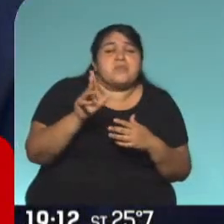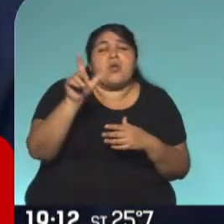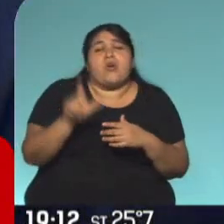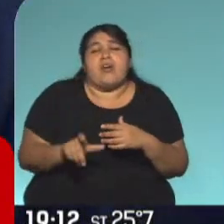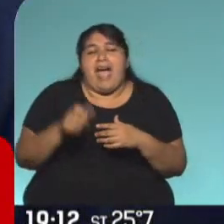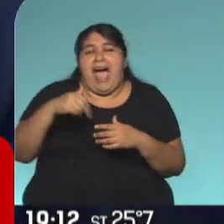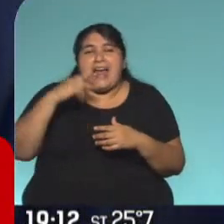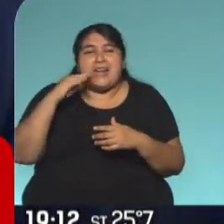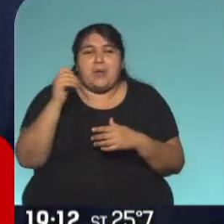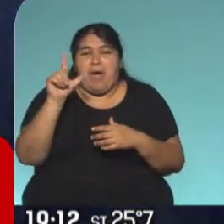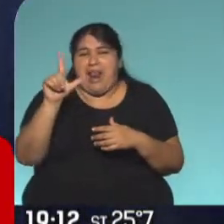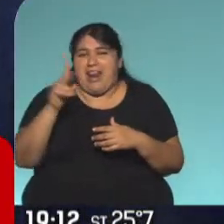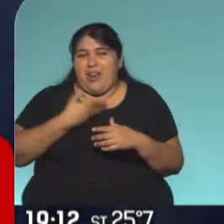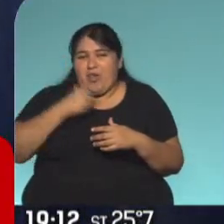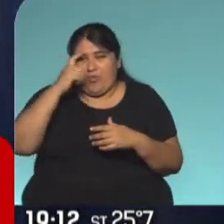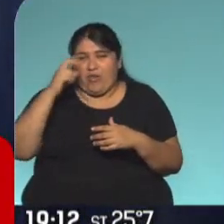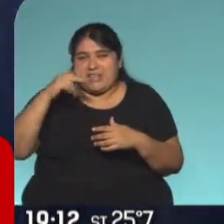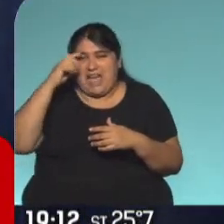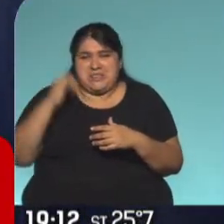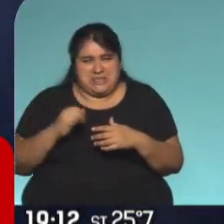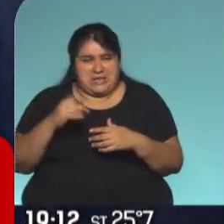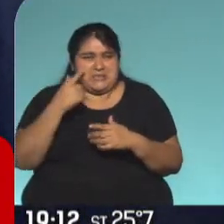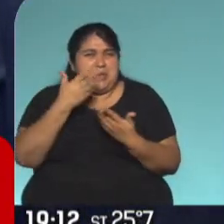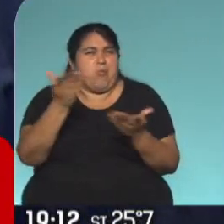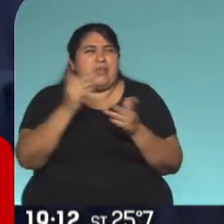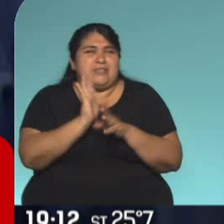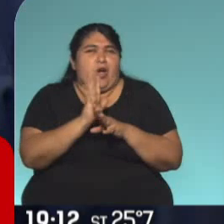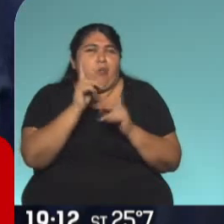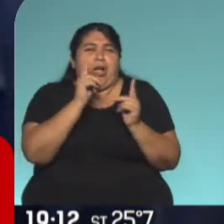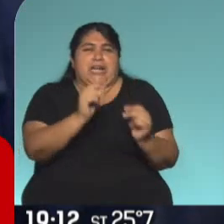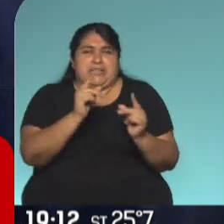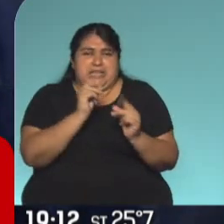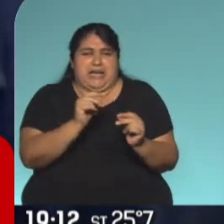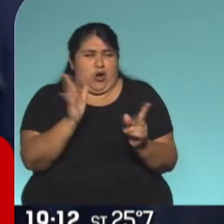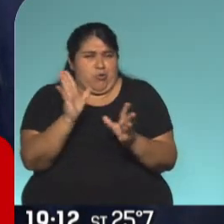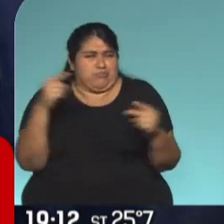cómo lo recordó, sintiendo que no era el momento para la crítica. Sí, hoy, Alberto